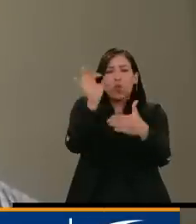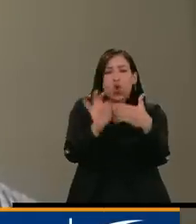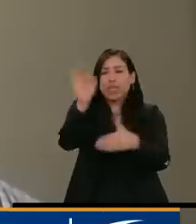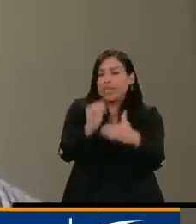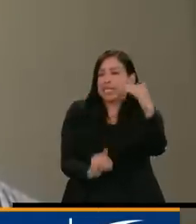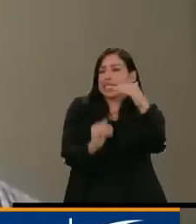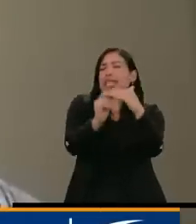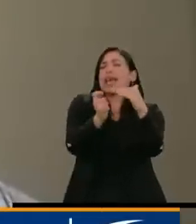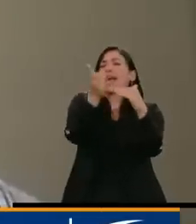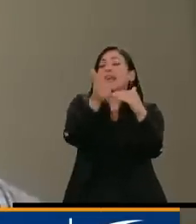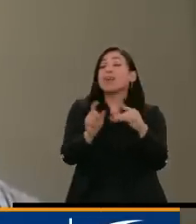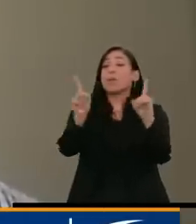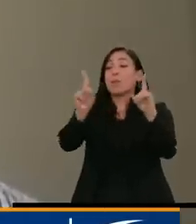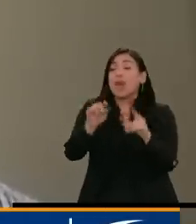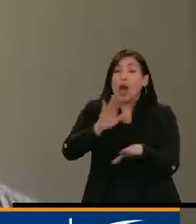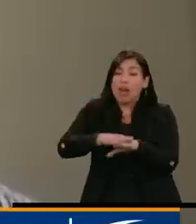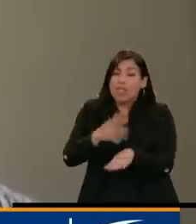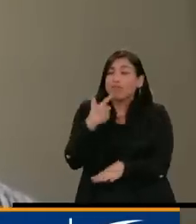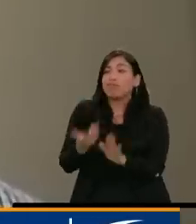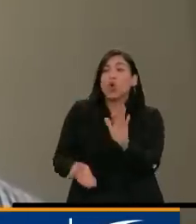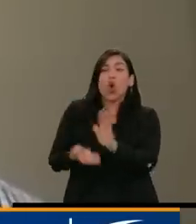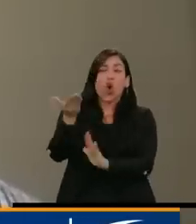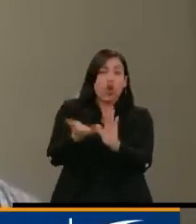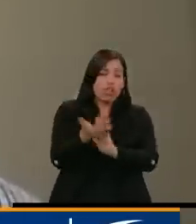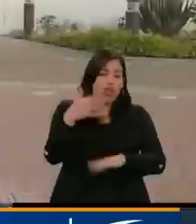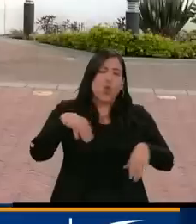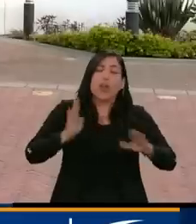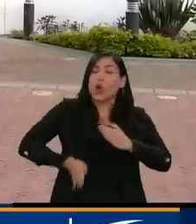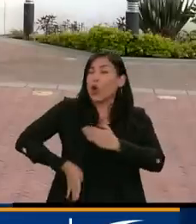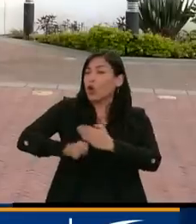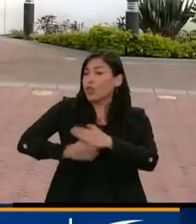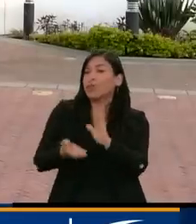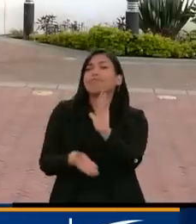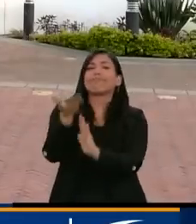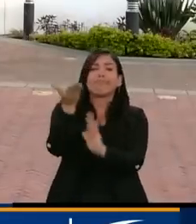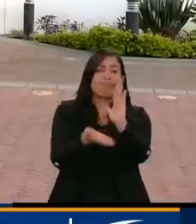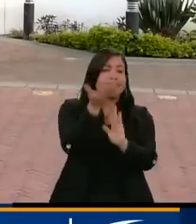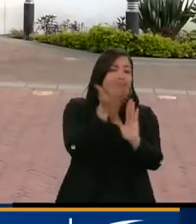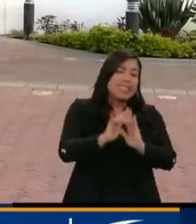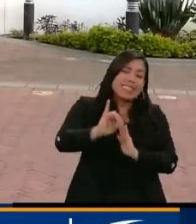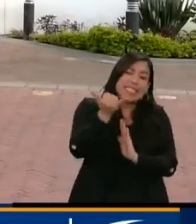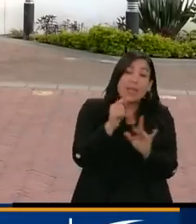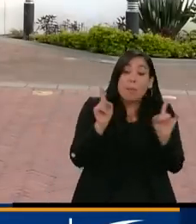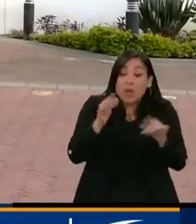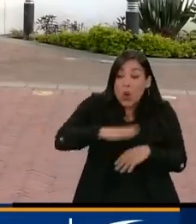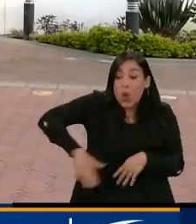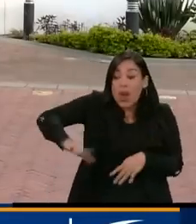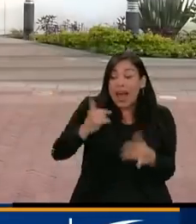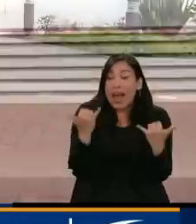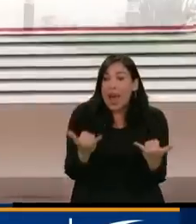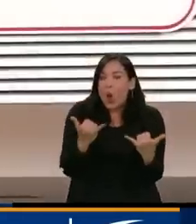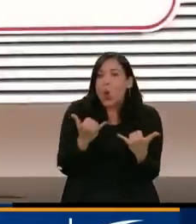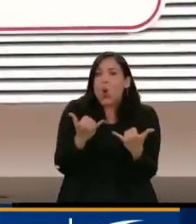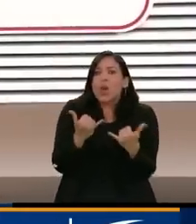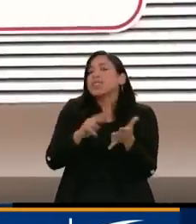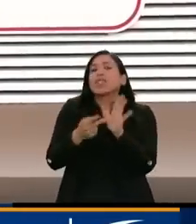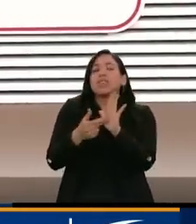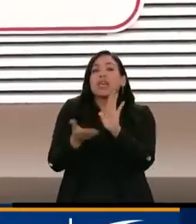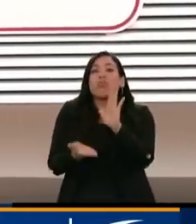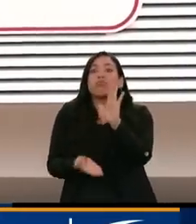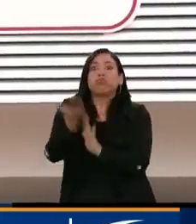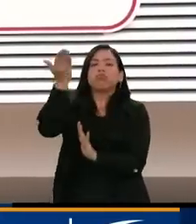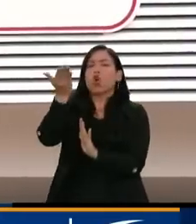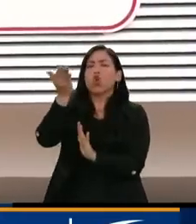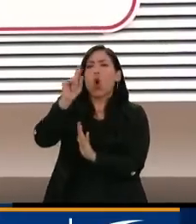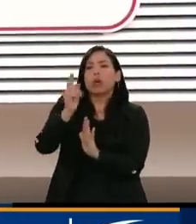es entender que los precios siguen subiendo. Lo que nos dice el techo es que llegamos a un punto en el que ya los precios suben a una menor